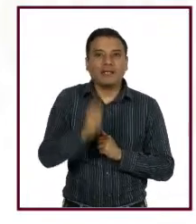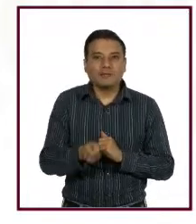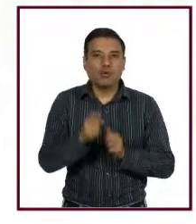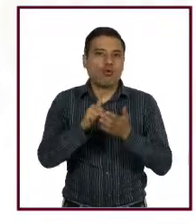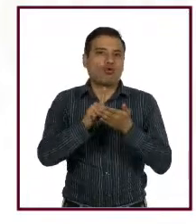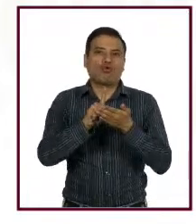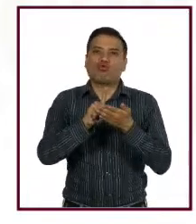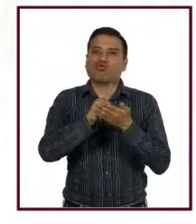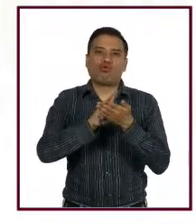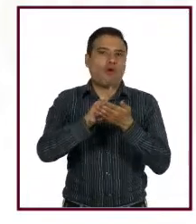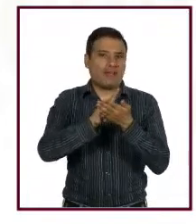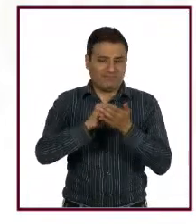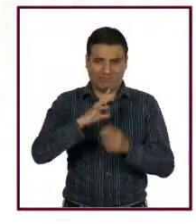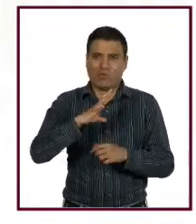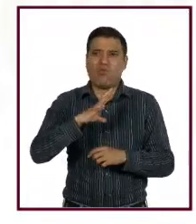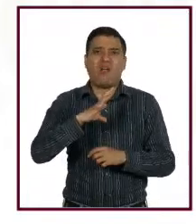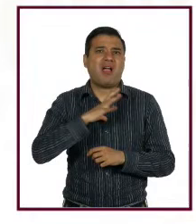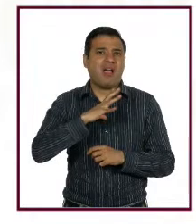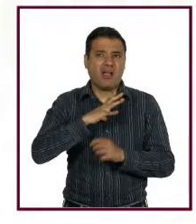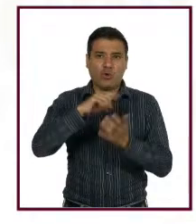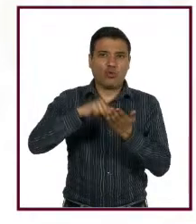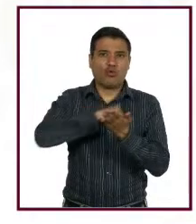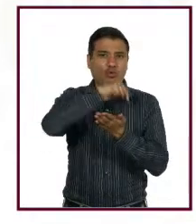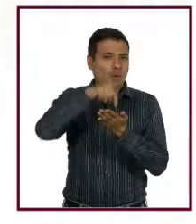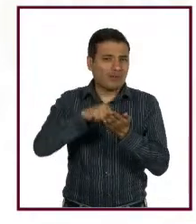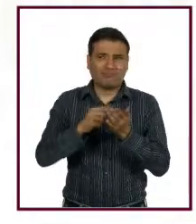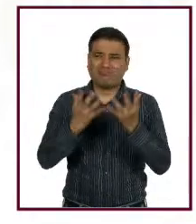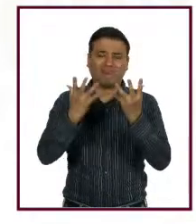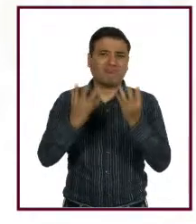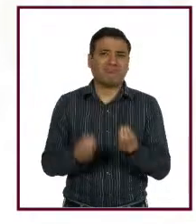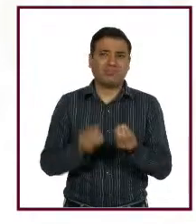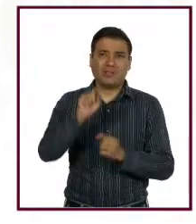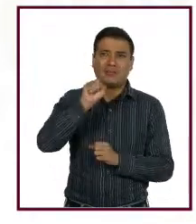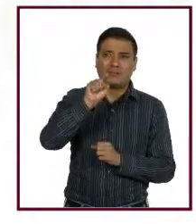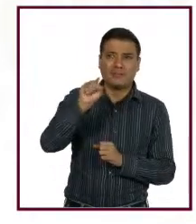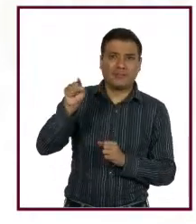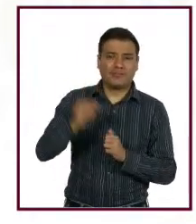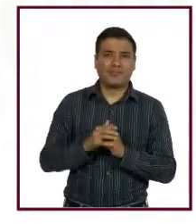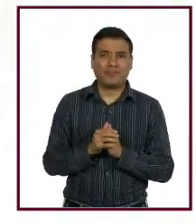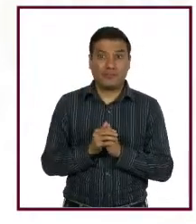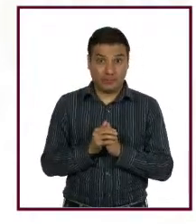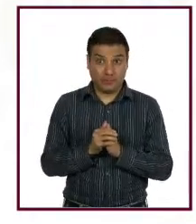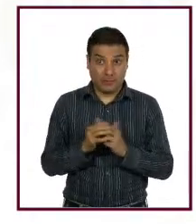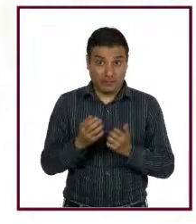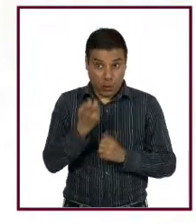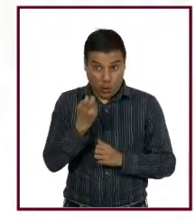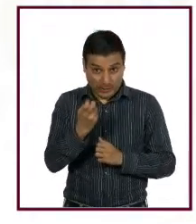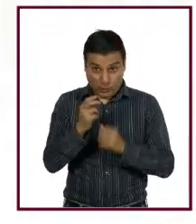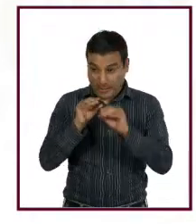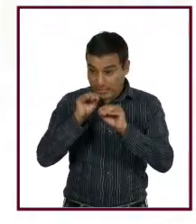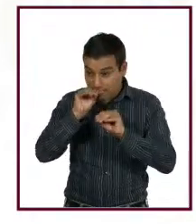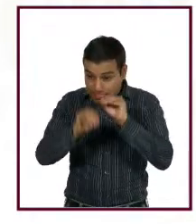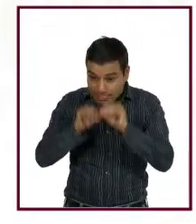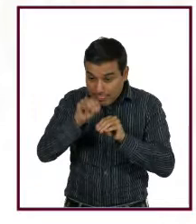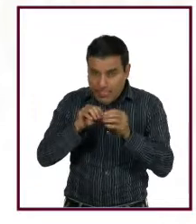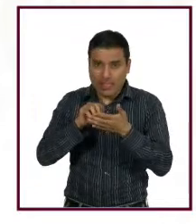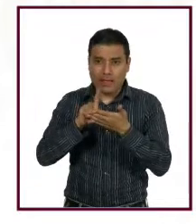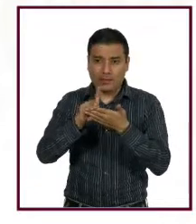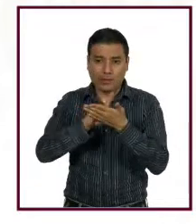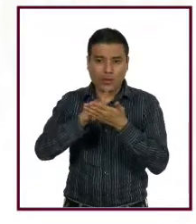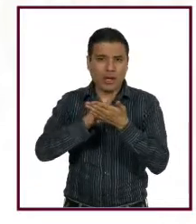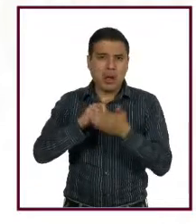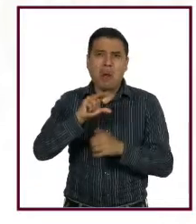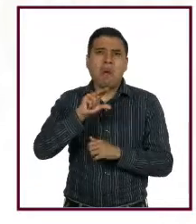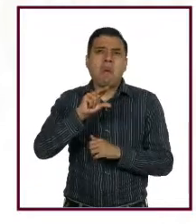decir, se encuentran en todas partes. No tienen como finalidad su consumo, pueden generar alteraciones graves a la salud